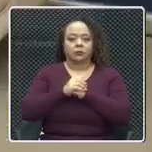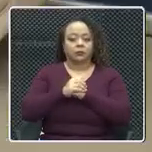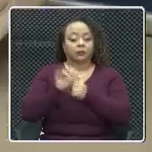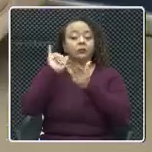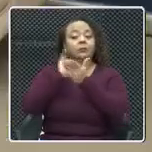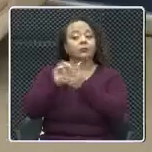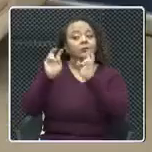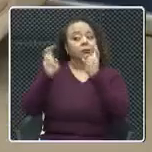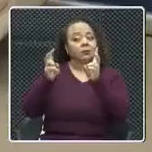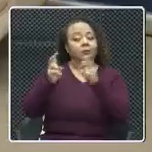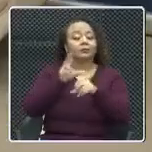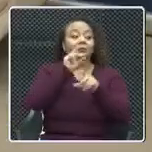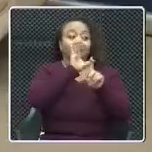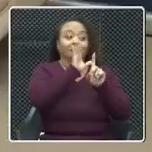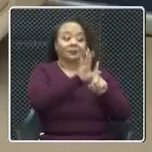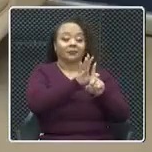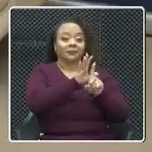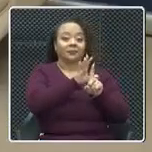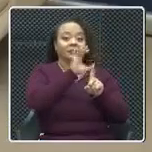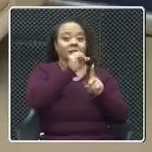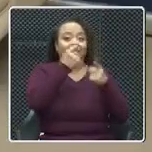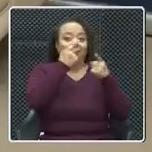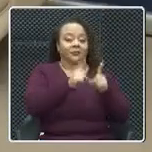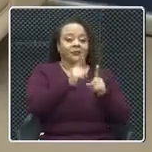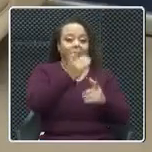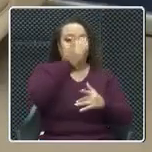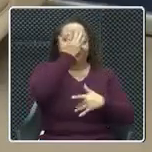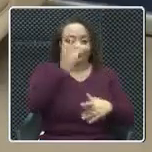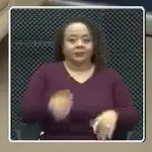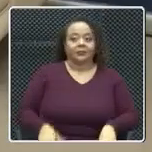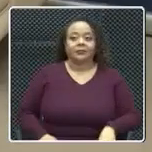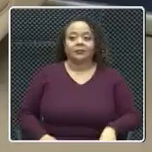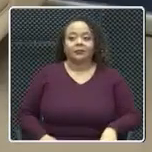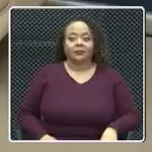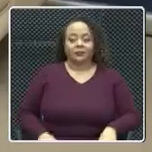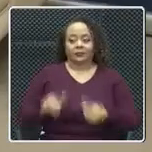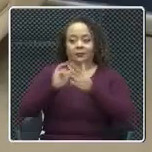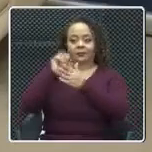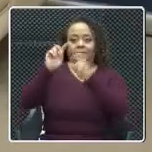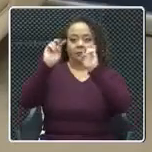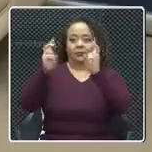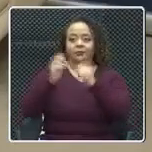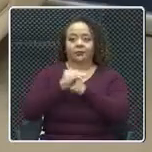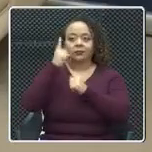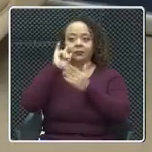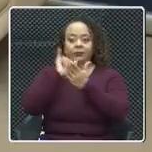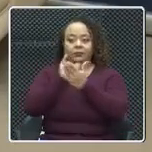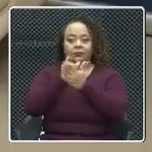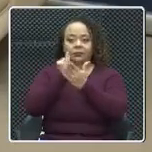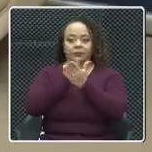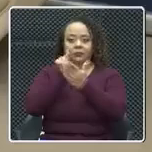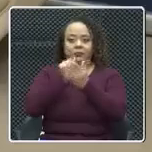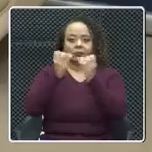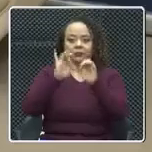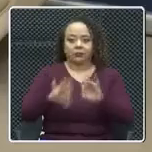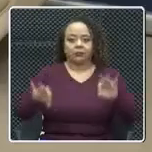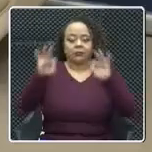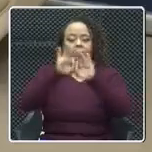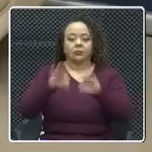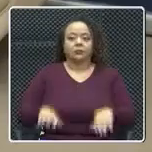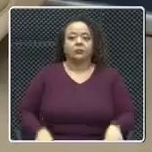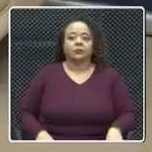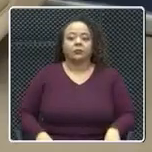acoso o que no derivan en una enfermedad. ¿Verdad? Eso es un tema. Por eso la investigación es importante. Okay, muy